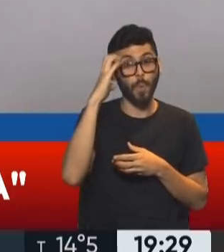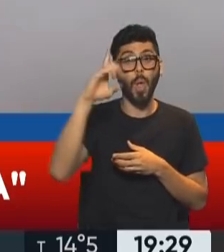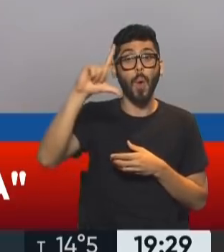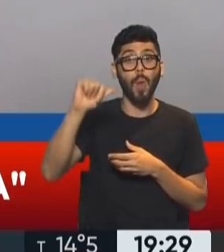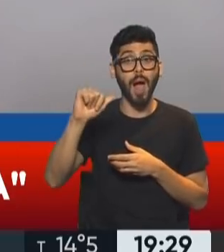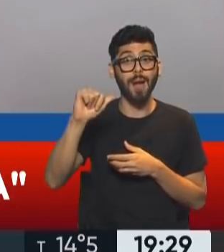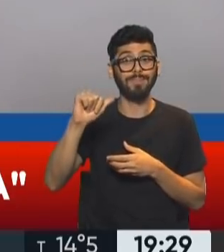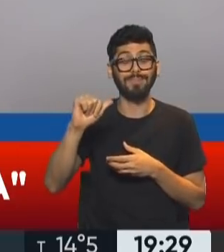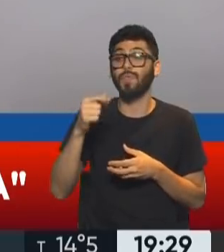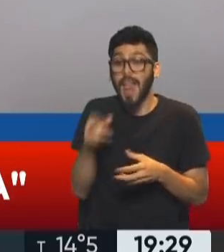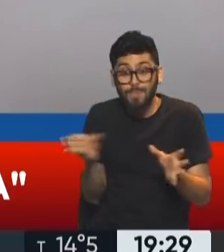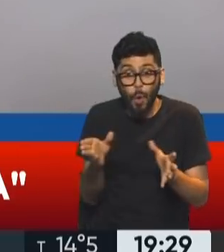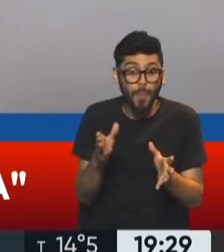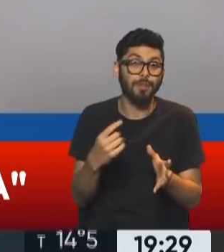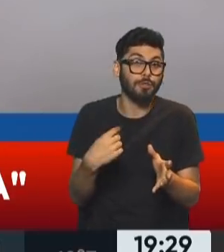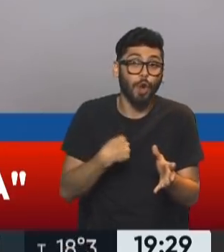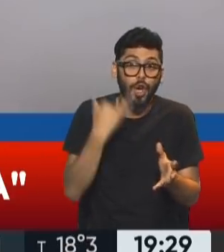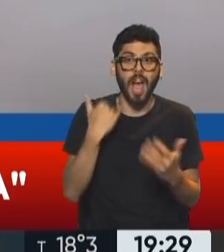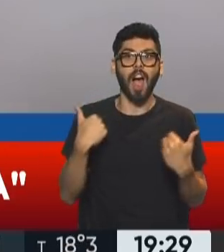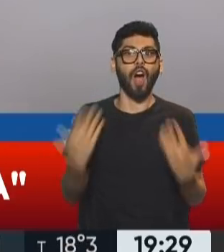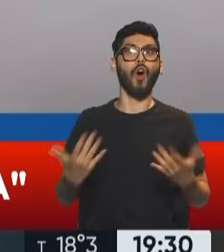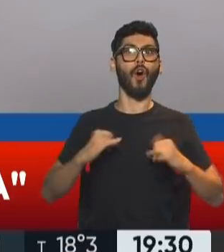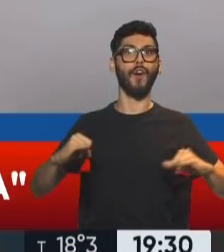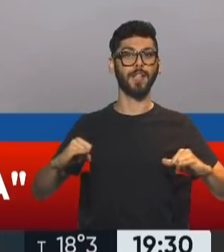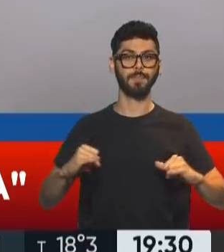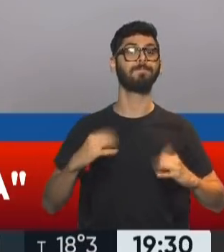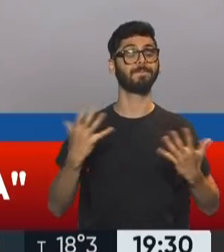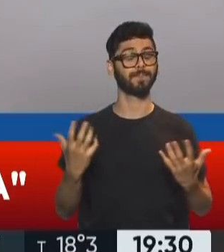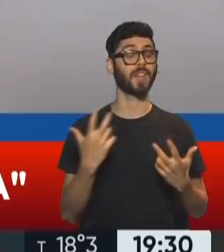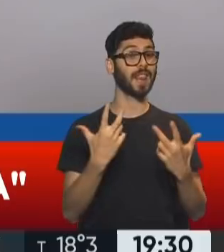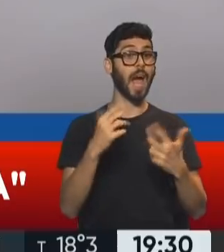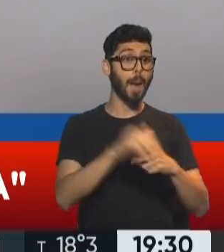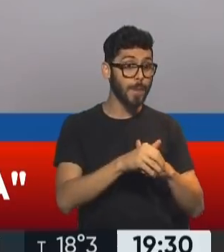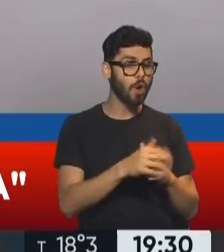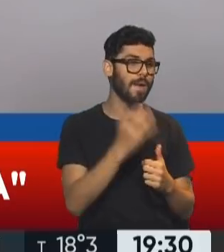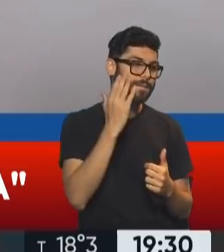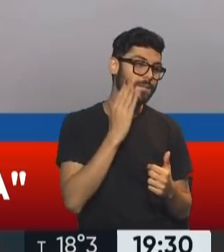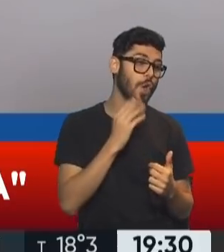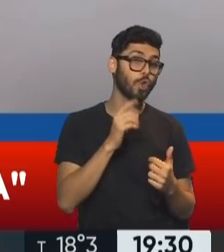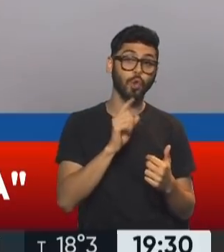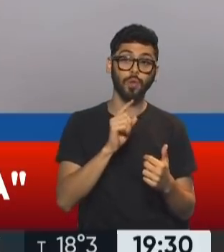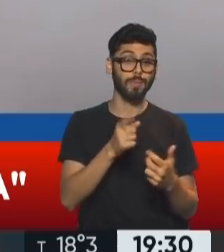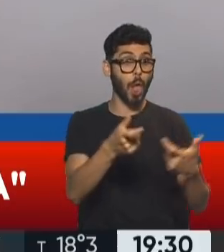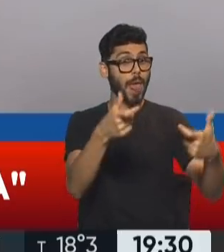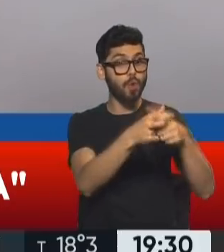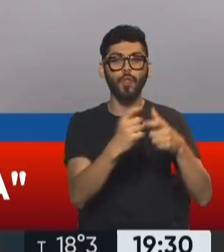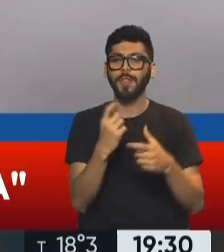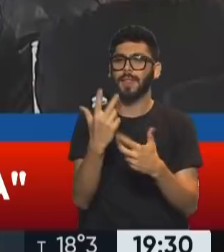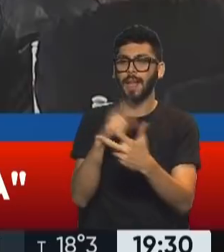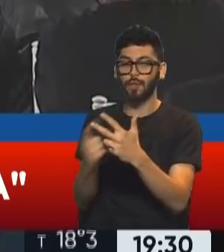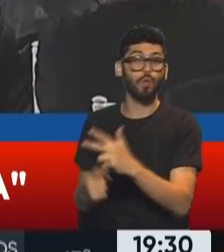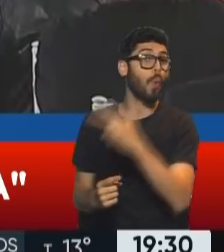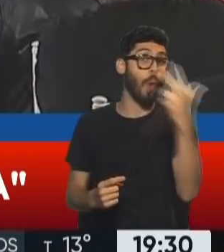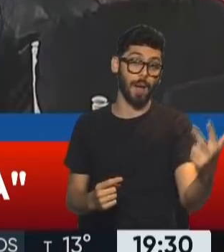candidato. Y entonces les pedí a 3 amigos que fueran en representación mía a aquella reunión de Puebla. Uno es